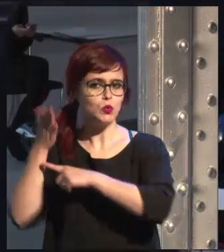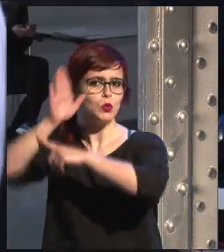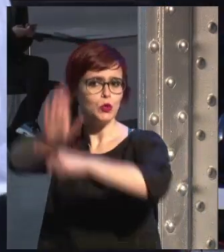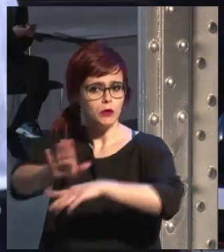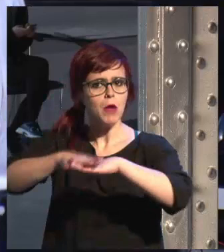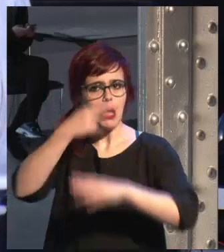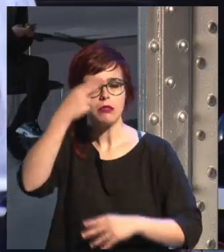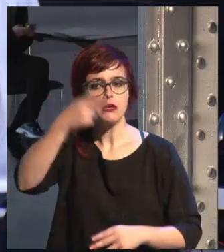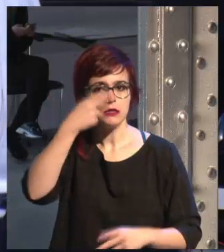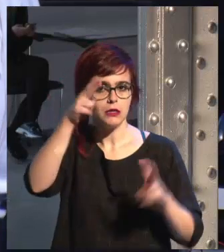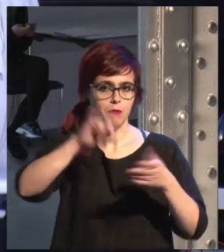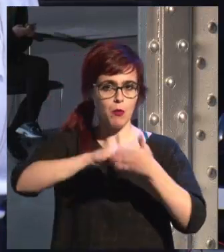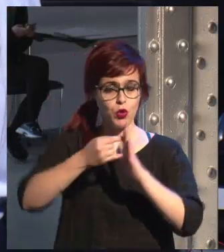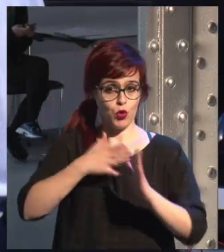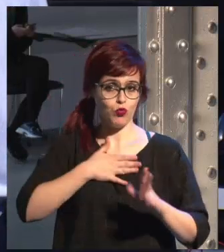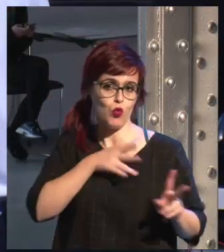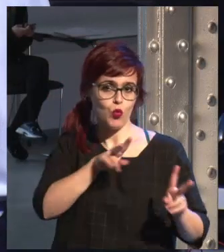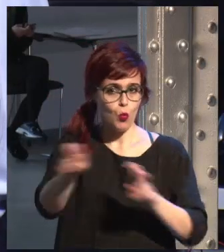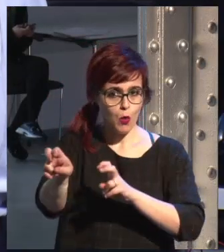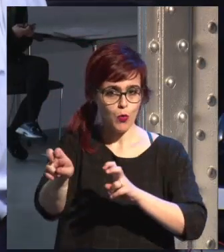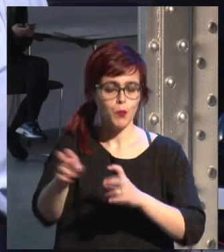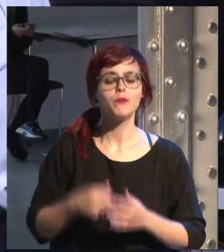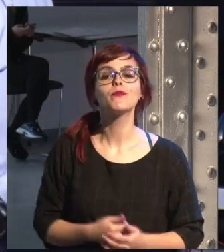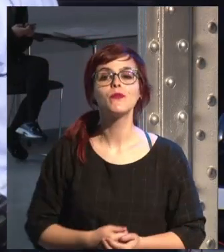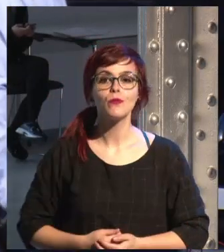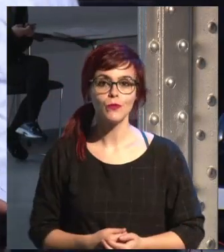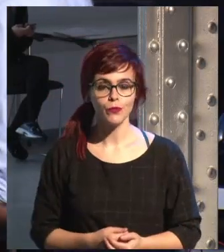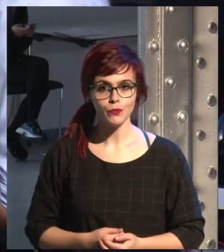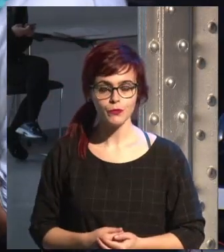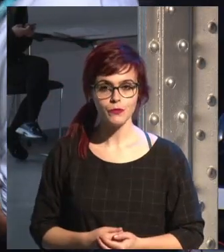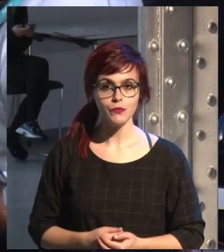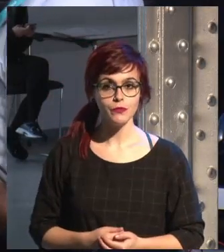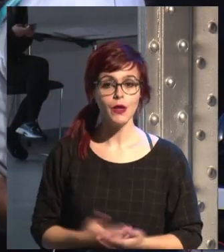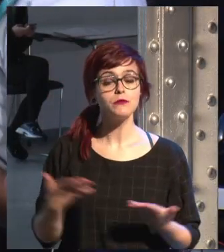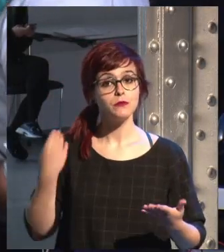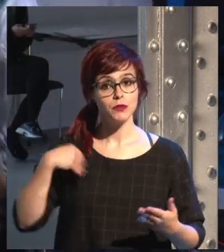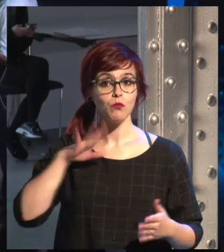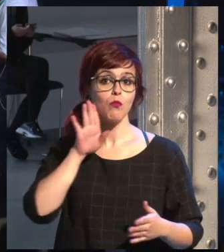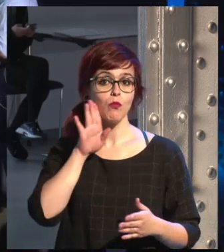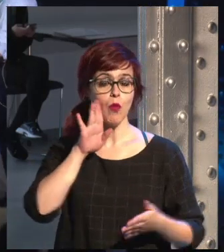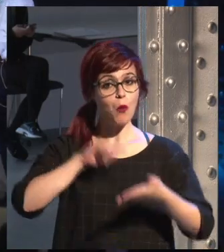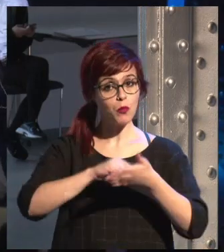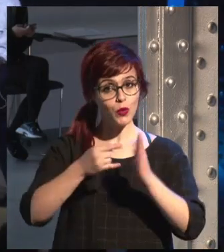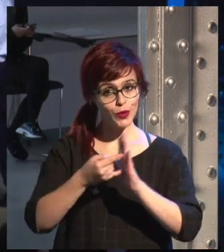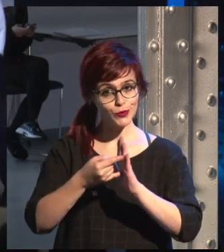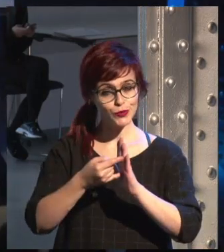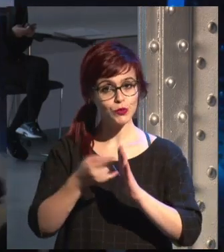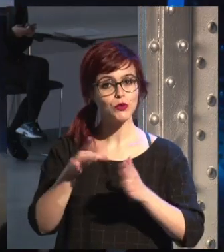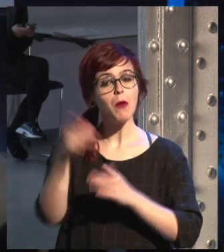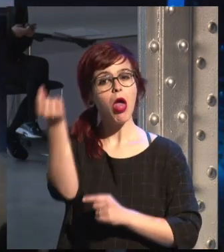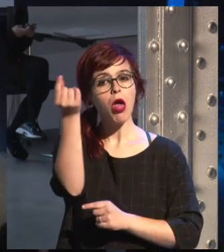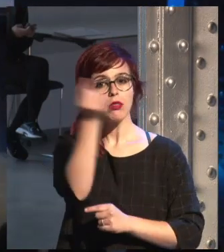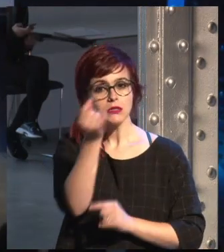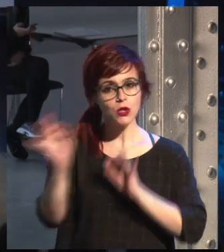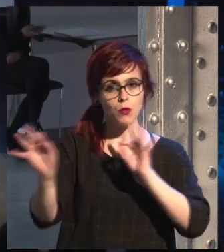resultando muy interesantes en este proyecto nuevo que estamos arrancando ahora. ¿Vale? Este proyecto que estamos diseñando,